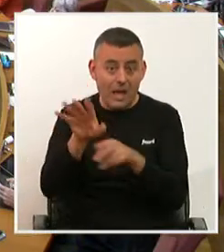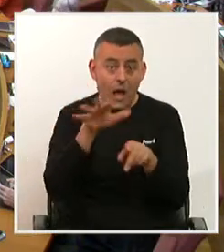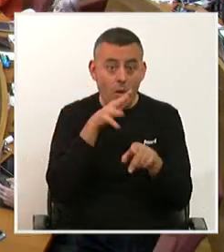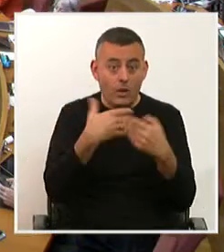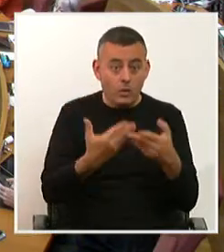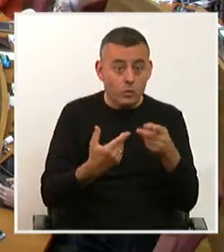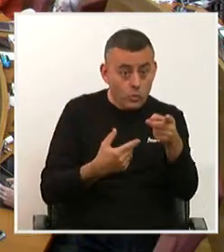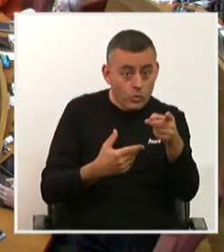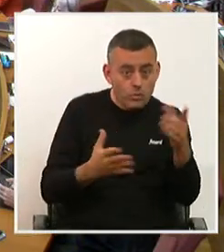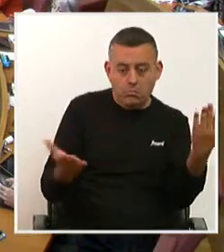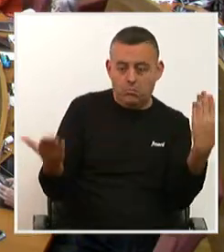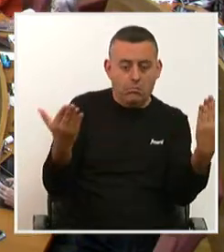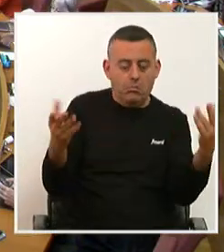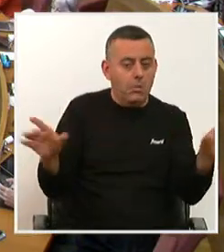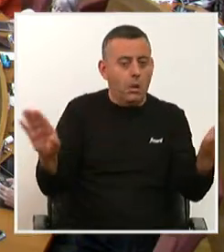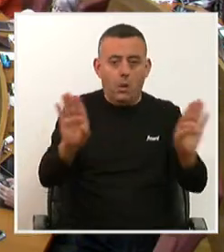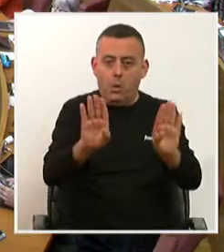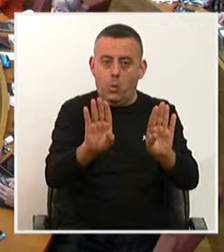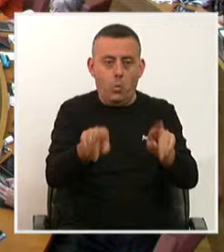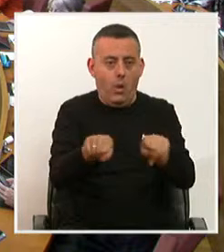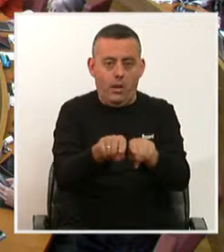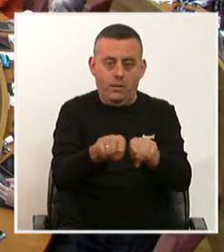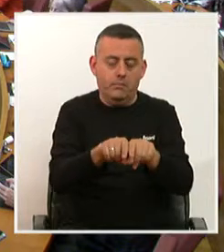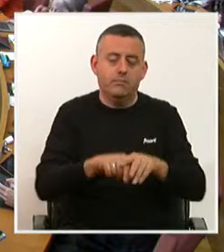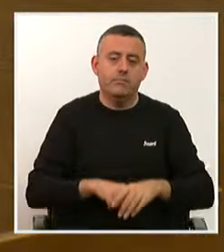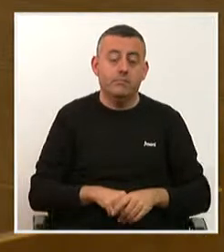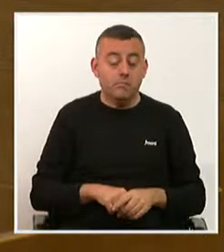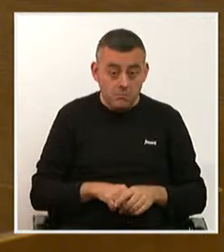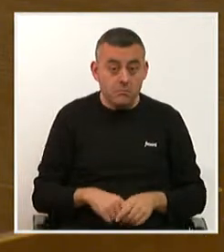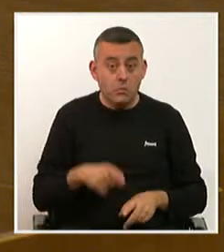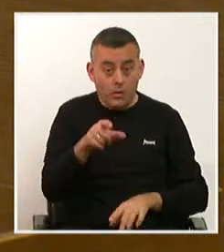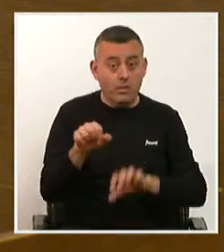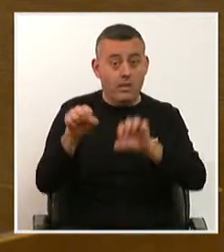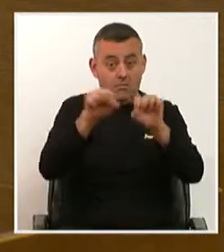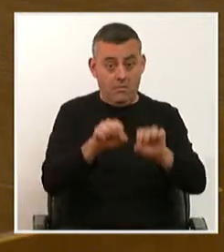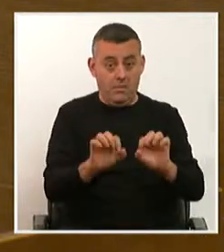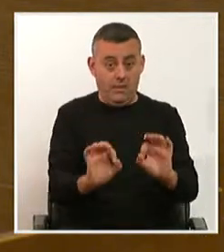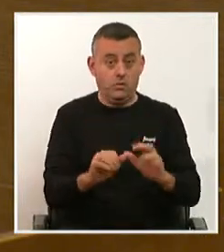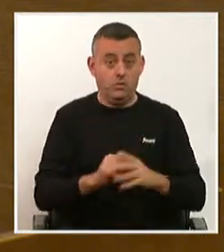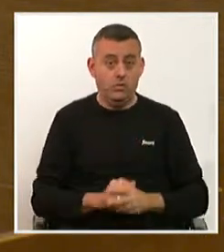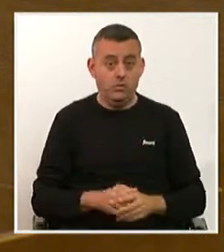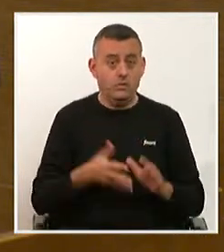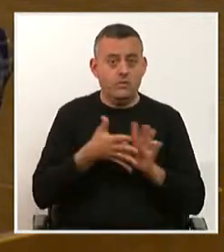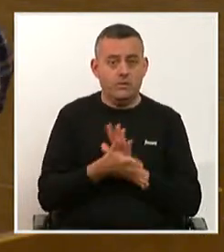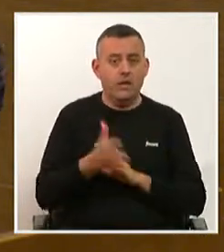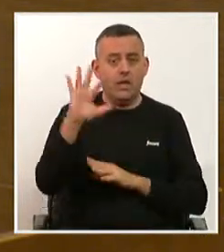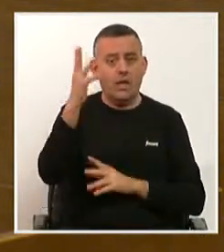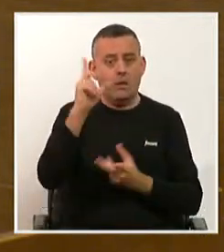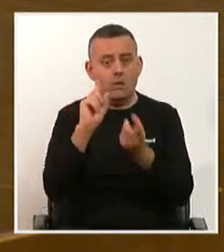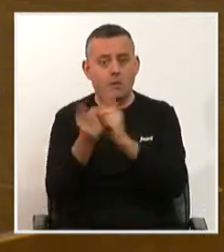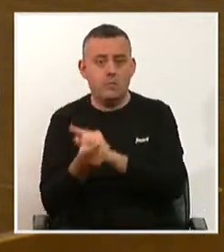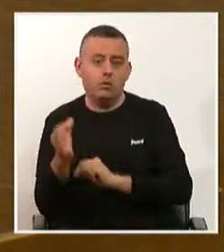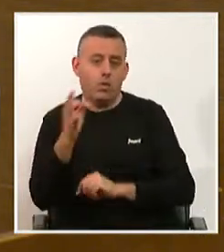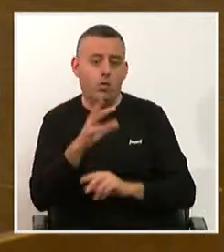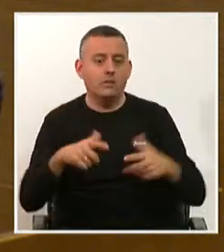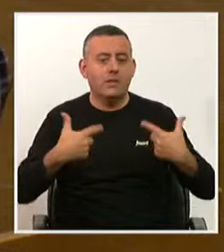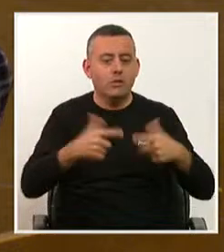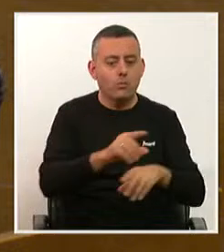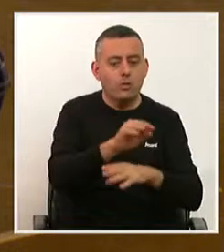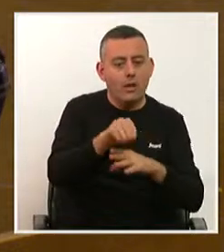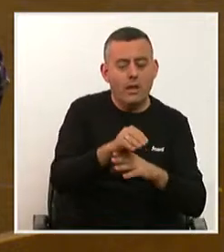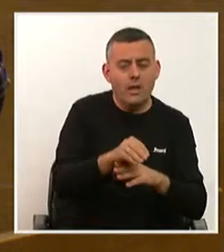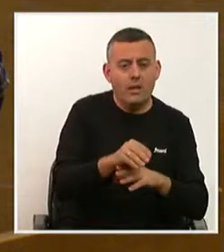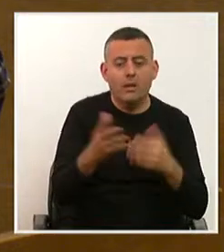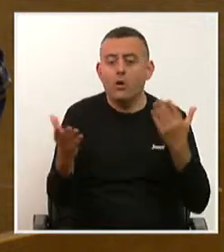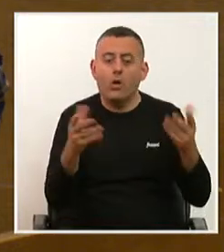igual sincera no es una cuestión deir entre clim o prot el sector el Camp necesita